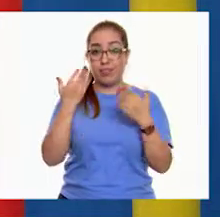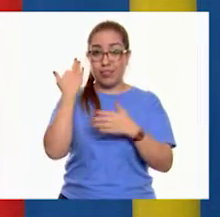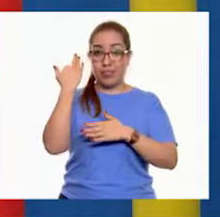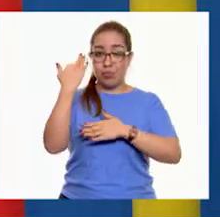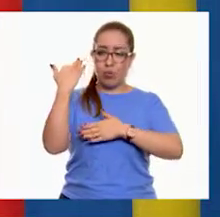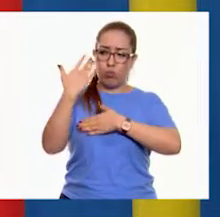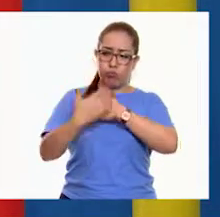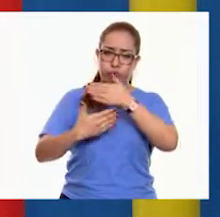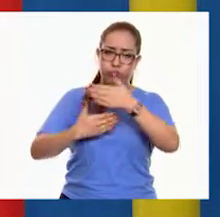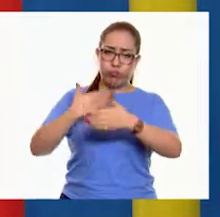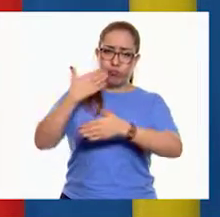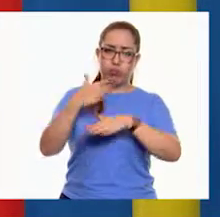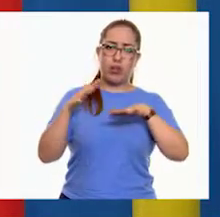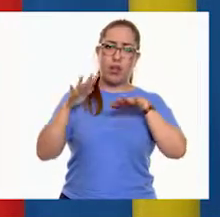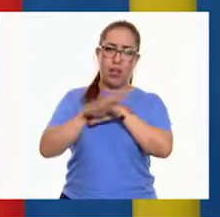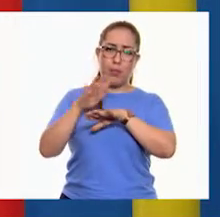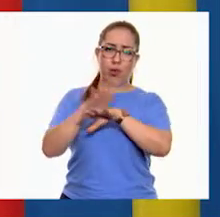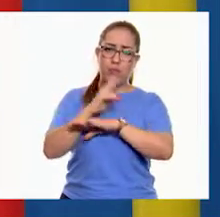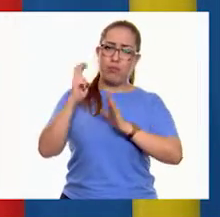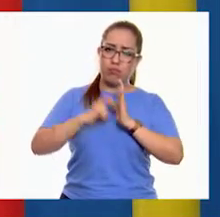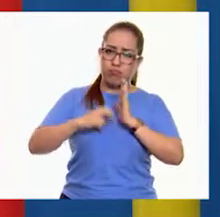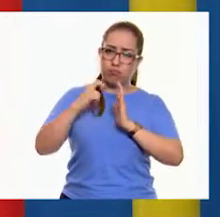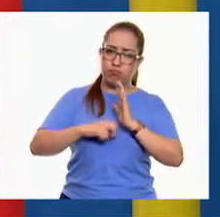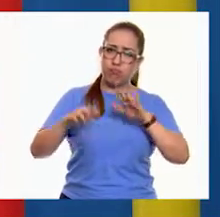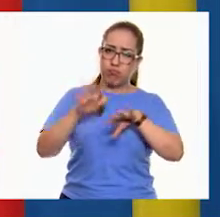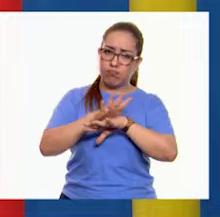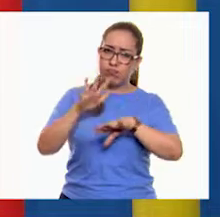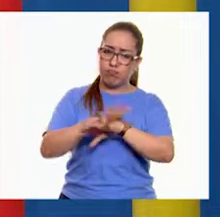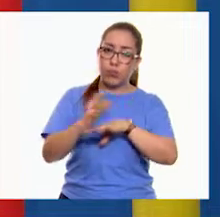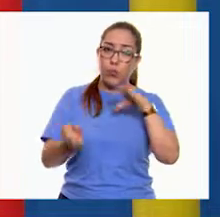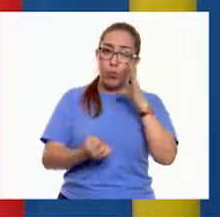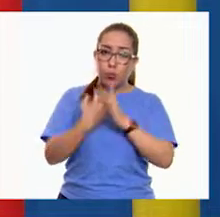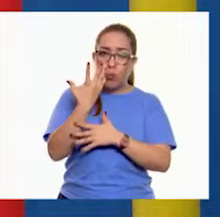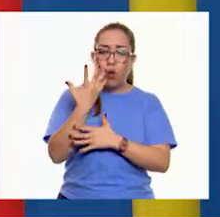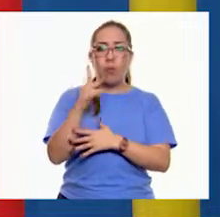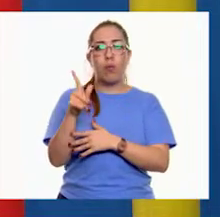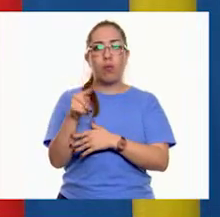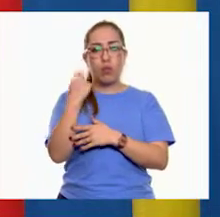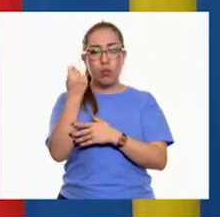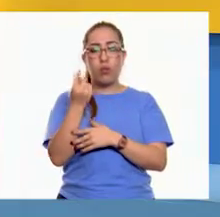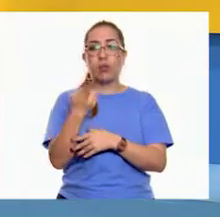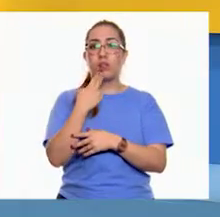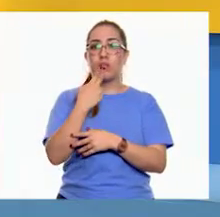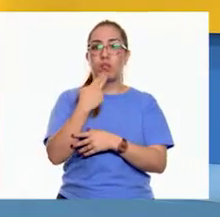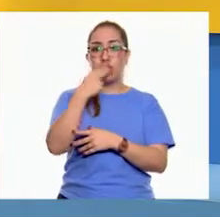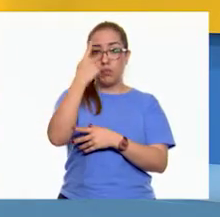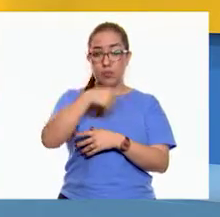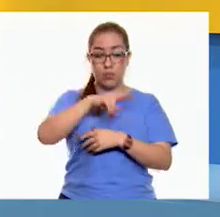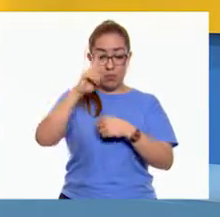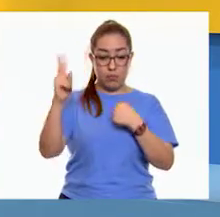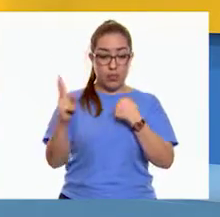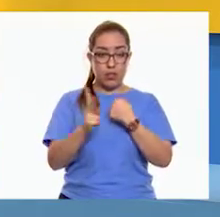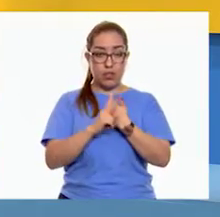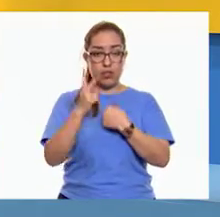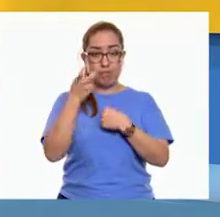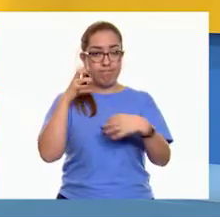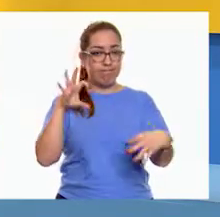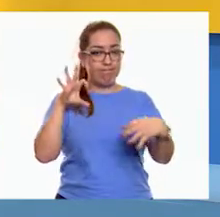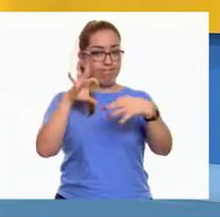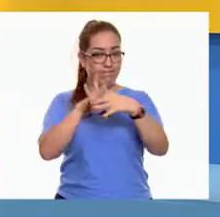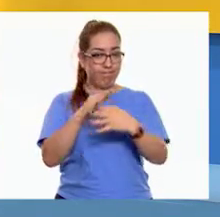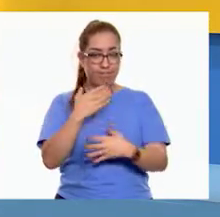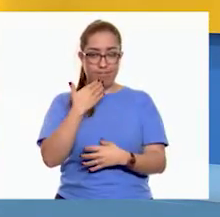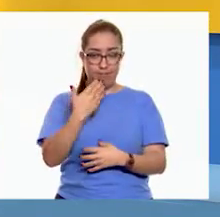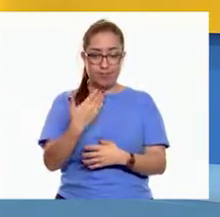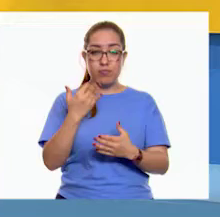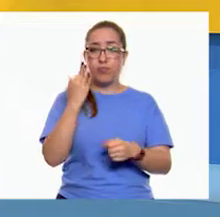y actualizándose para atender las cambiantes y diversas necesidades educativas del país. Sí, es cierto. Actualmente se